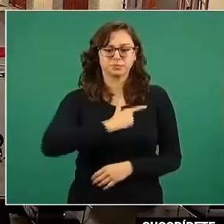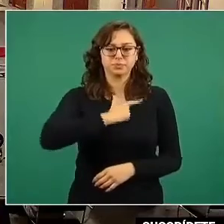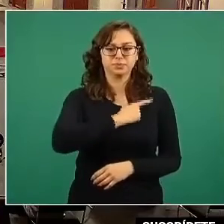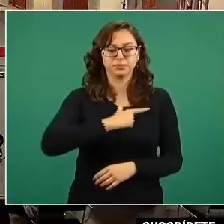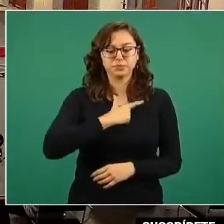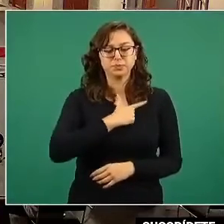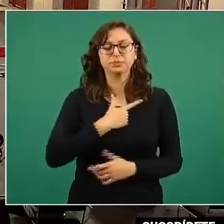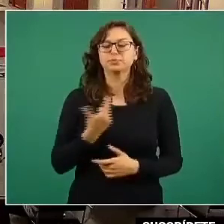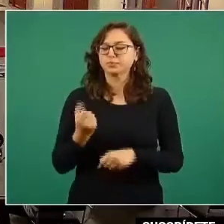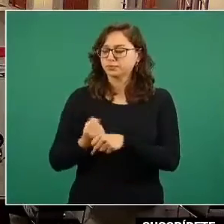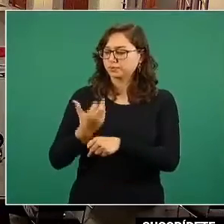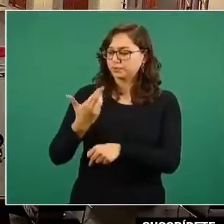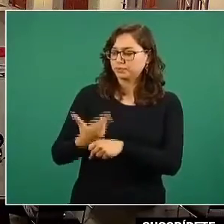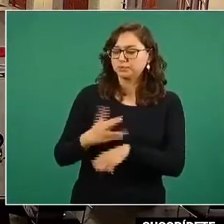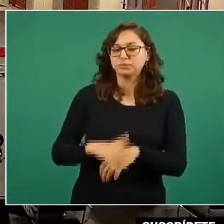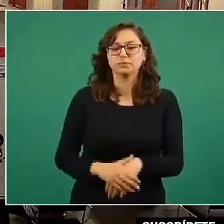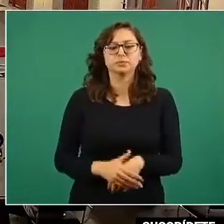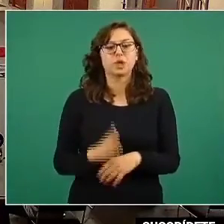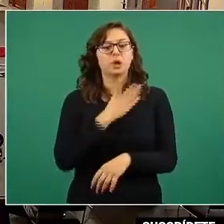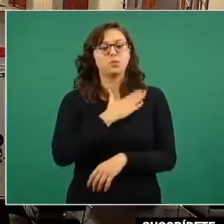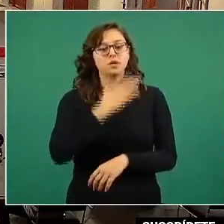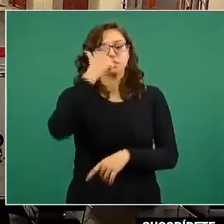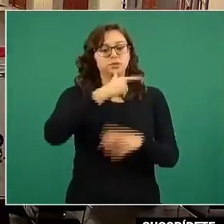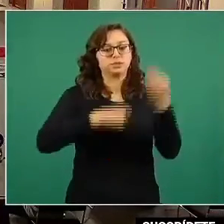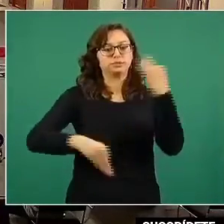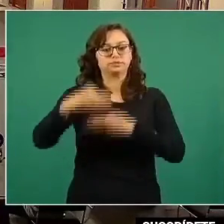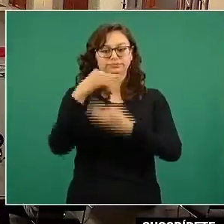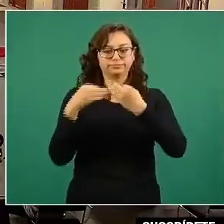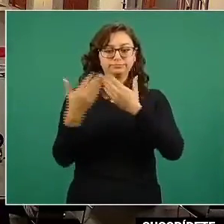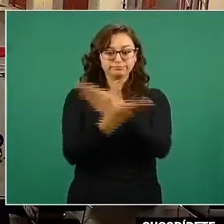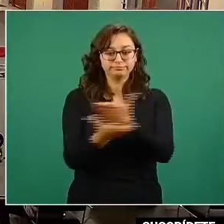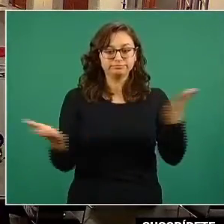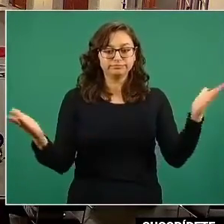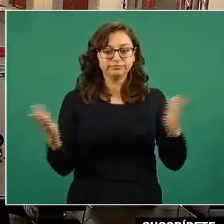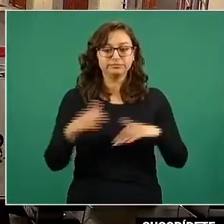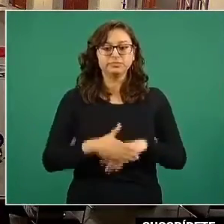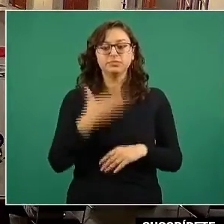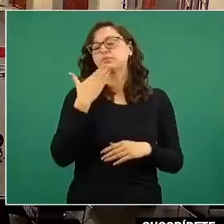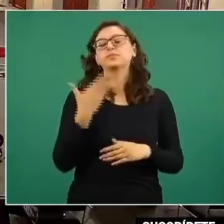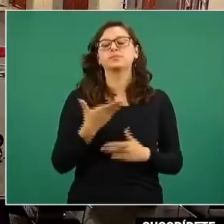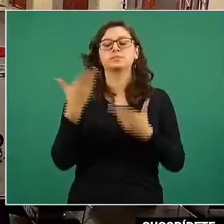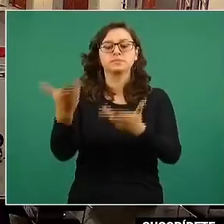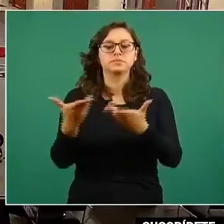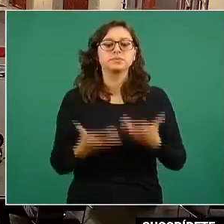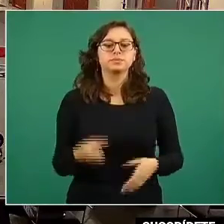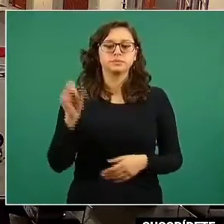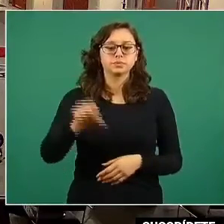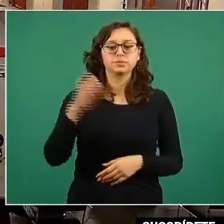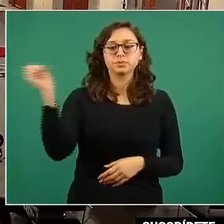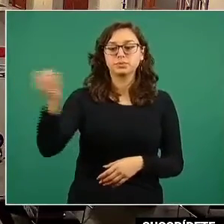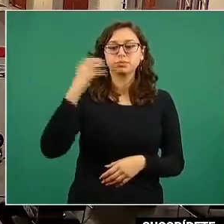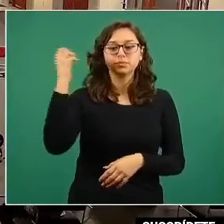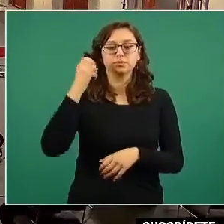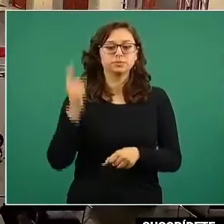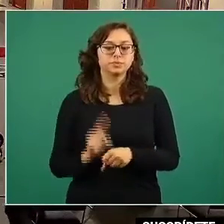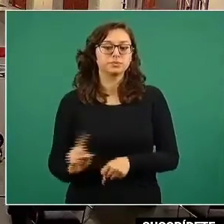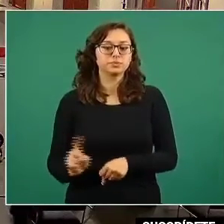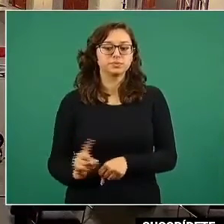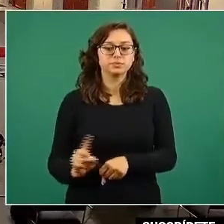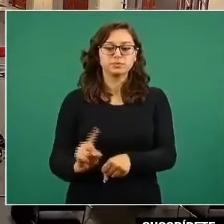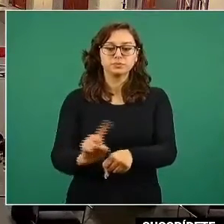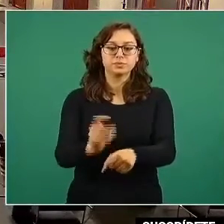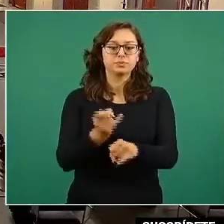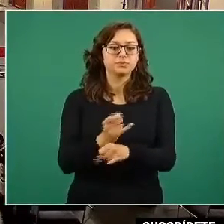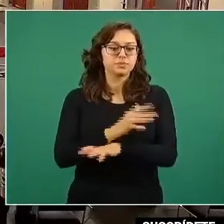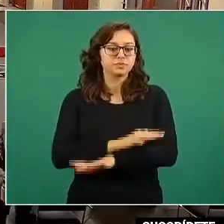a todas y todos. Bienvenidos a esta conferencia en la cual, como todos los días, actualizamos